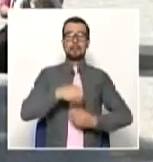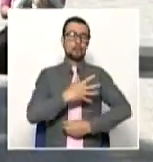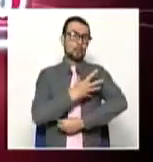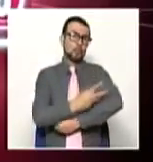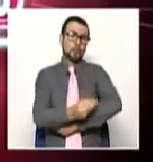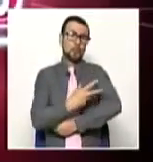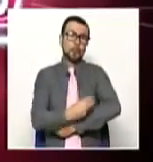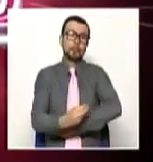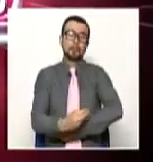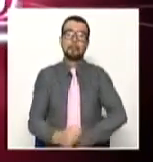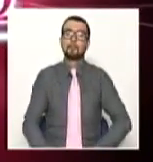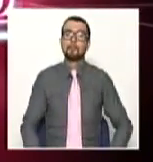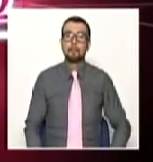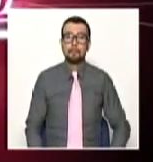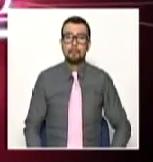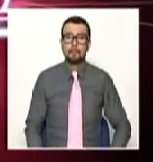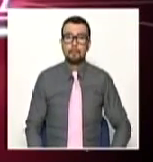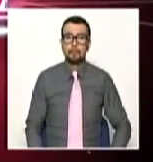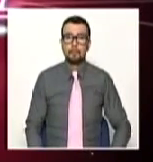maternidad.